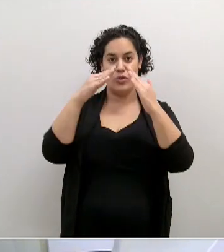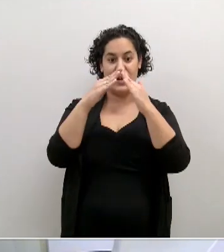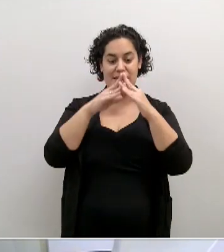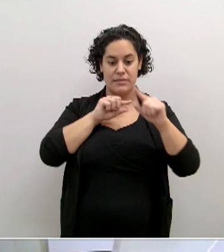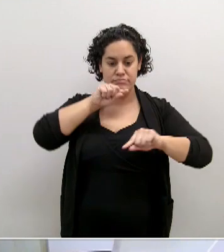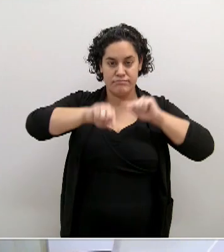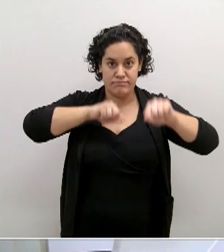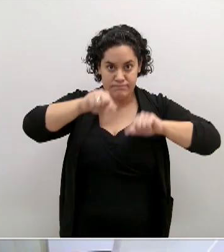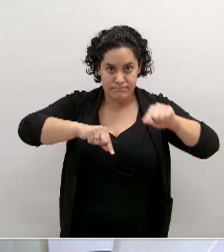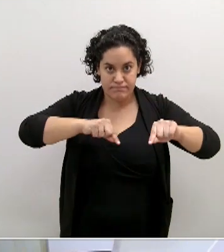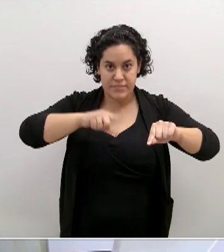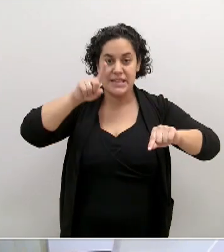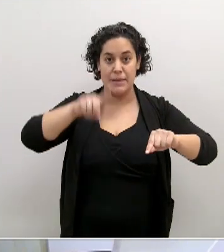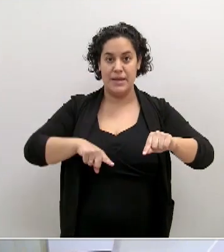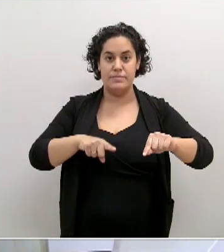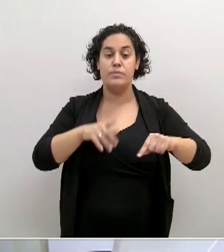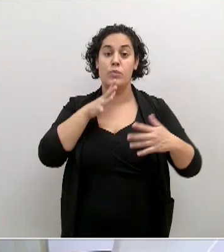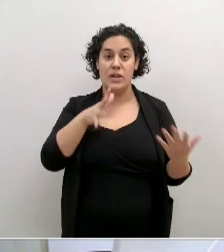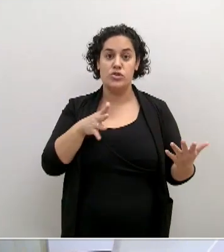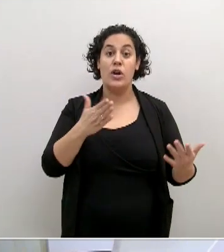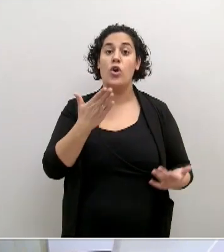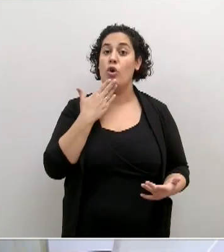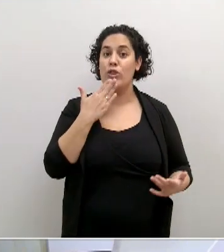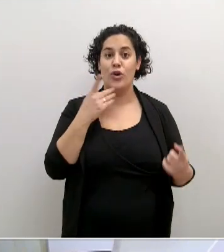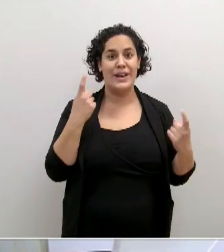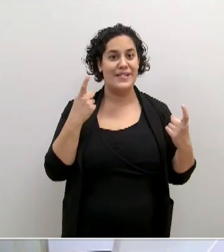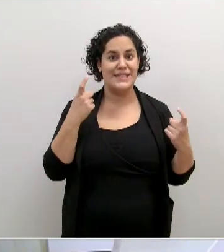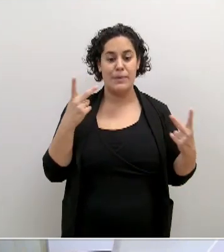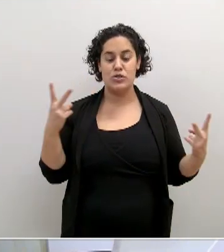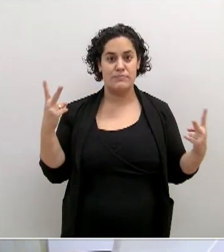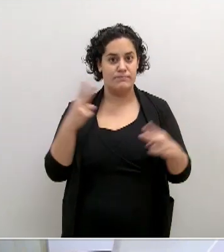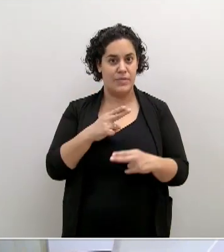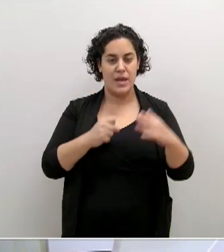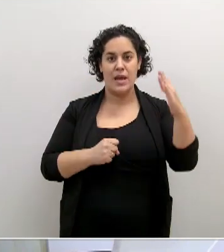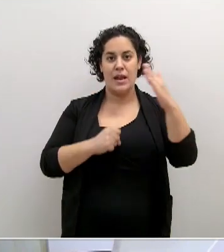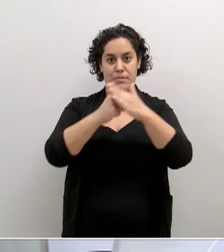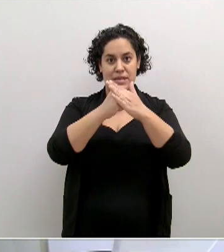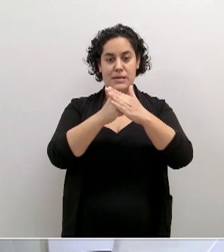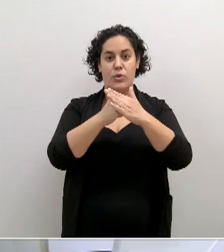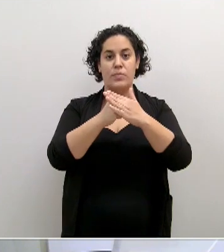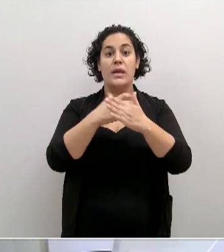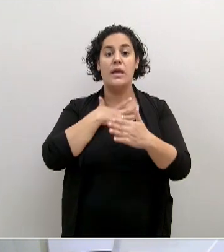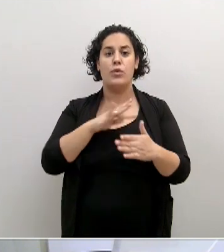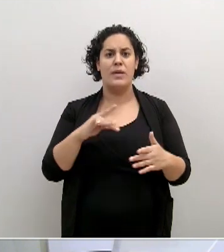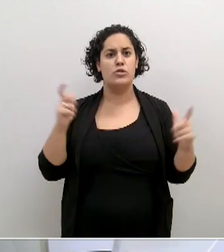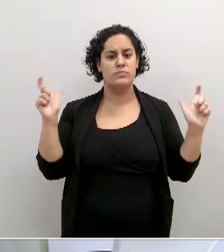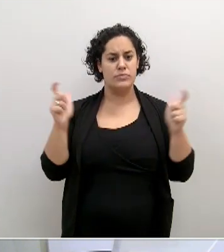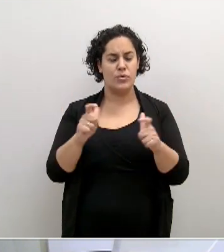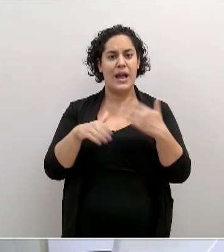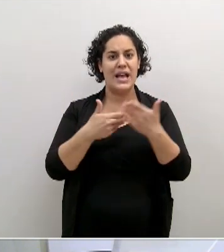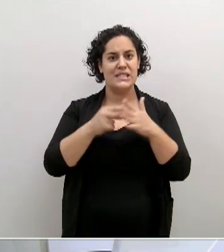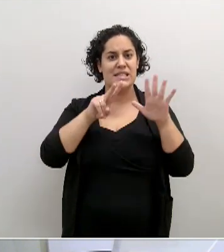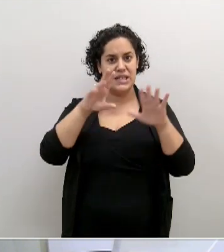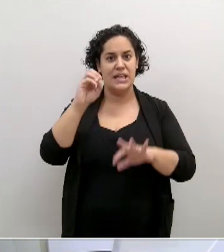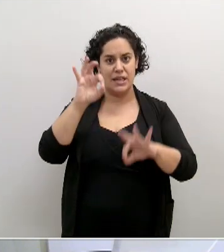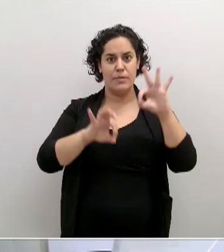cual, restringiendo el ocio al máximo, conseguiremos reducir el número de casos en aproximadamente un 70% si todo